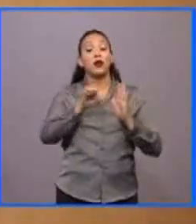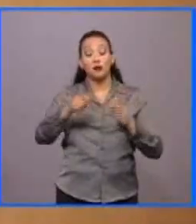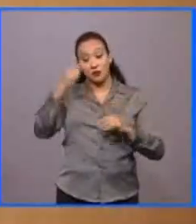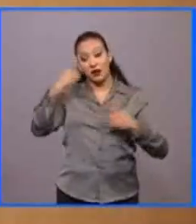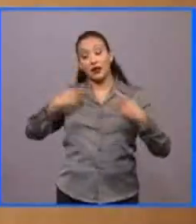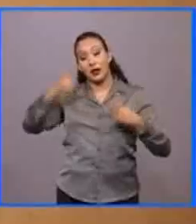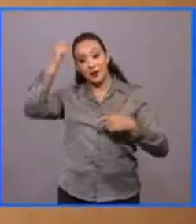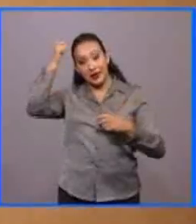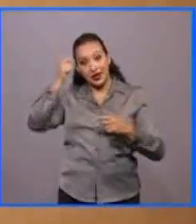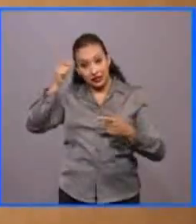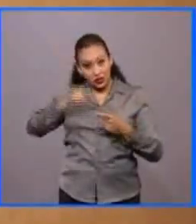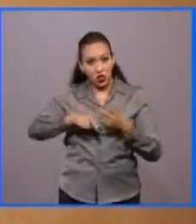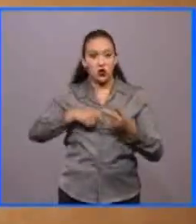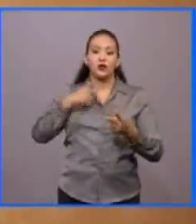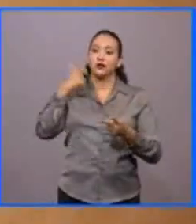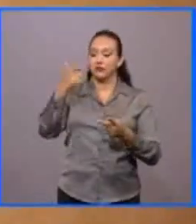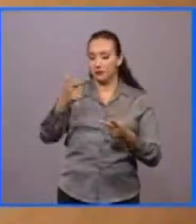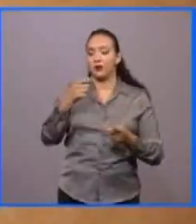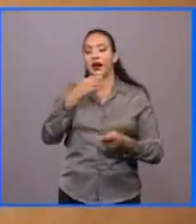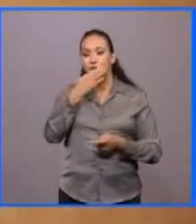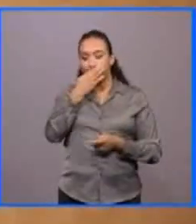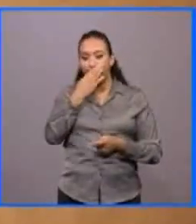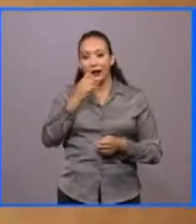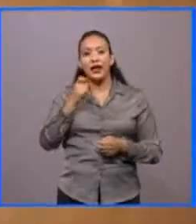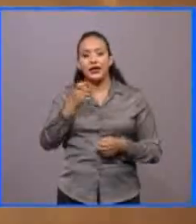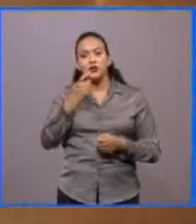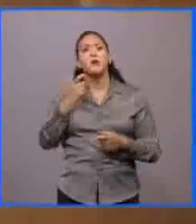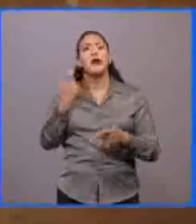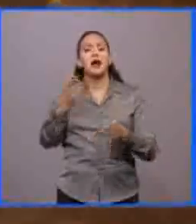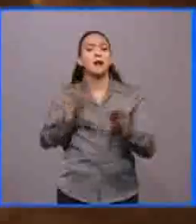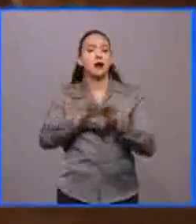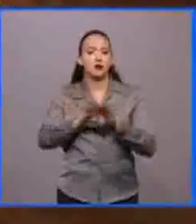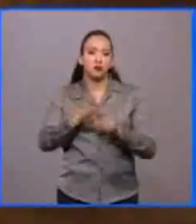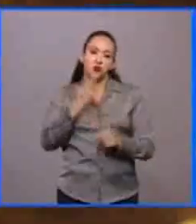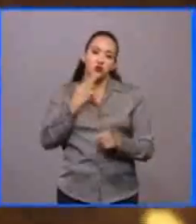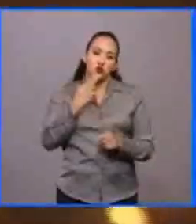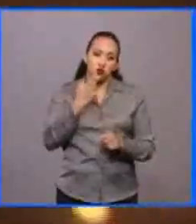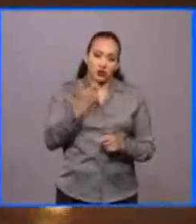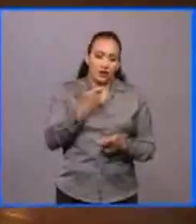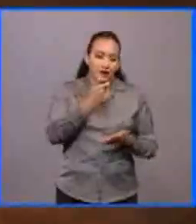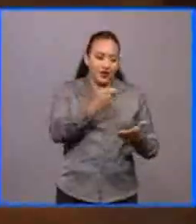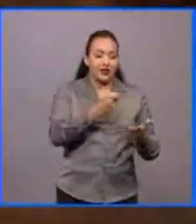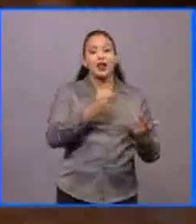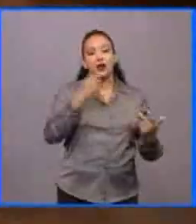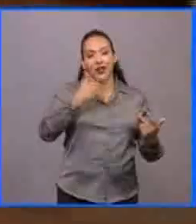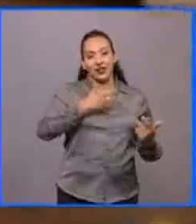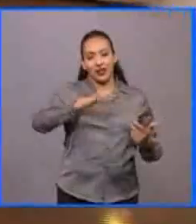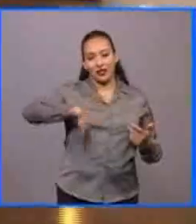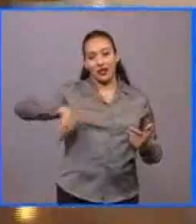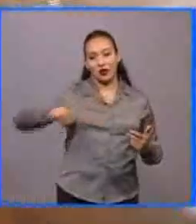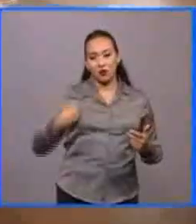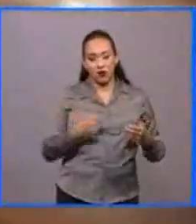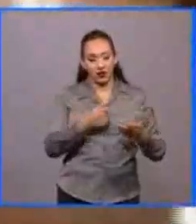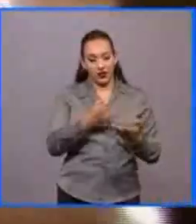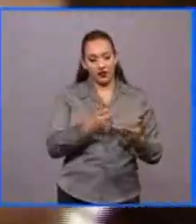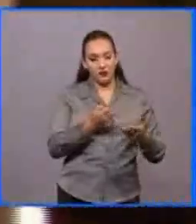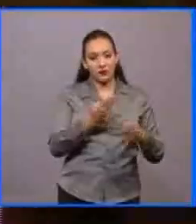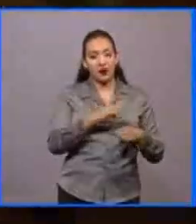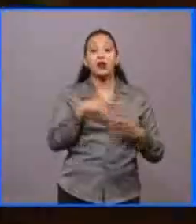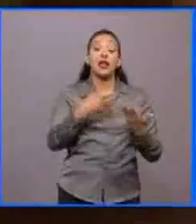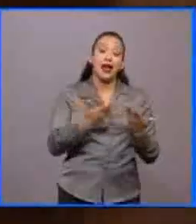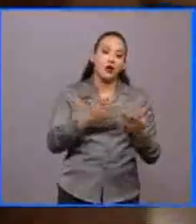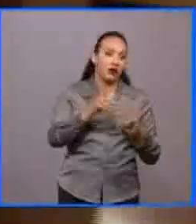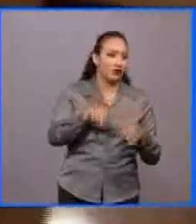y pensiones complementarias, que originalmente se sostenían con recursos de diversos fideicomisos, cuyos fondos fueron transferidos